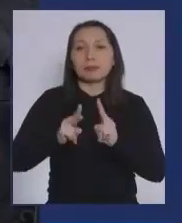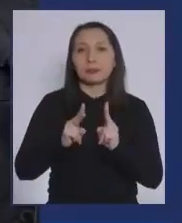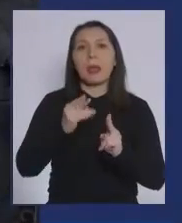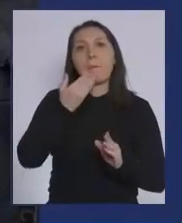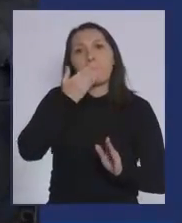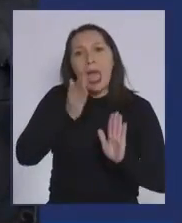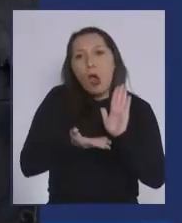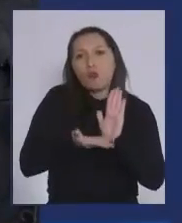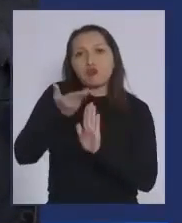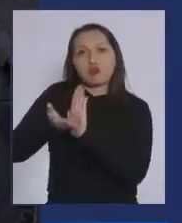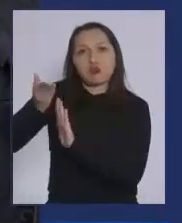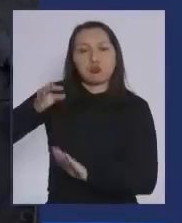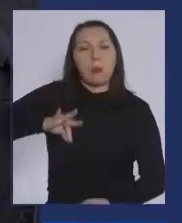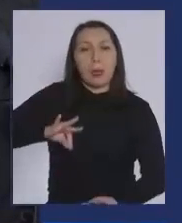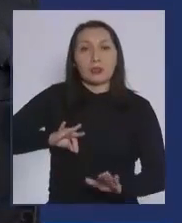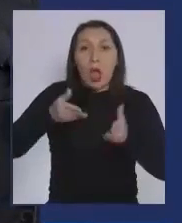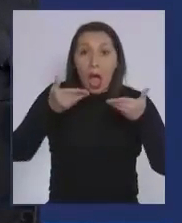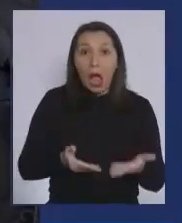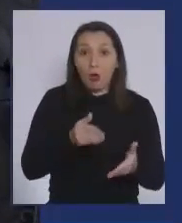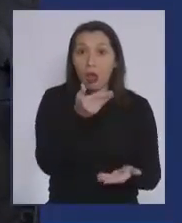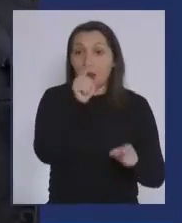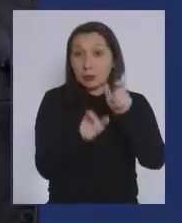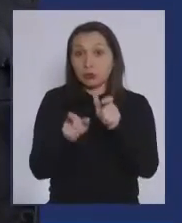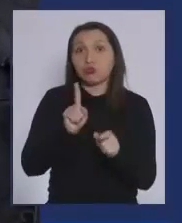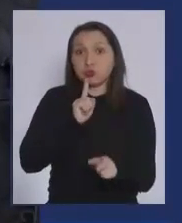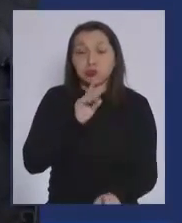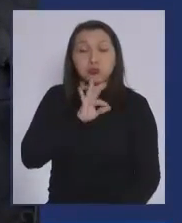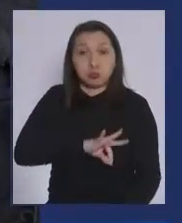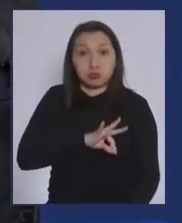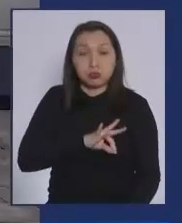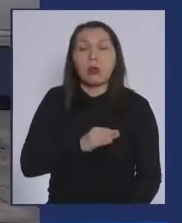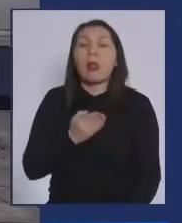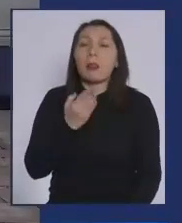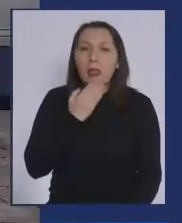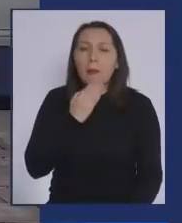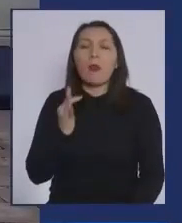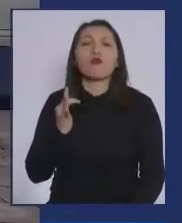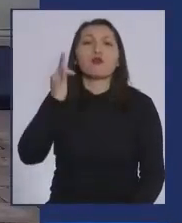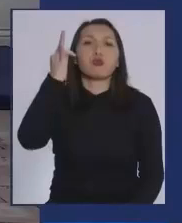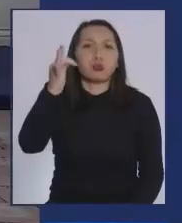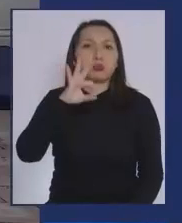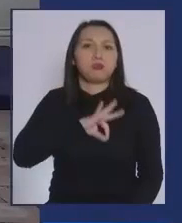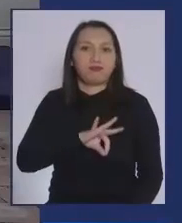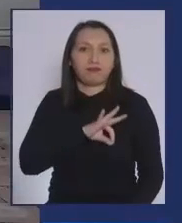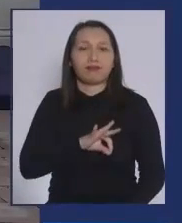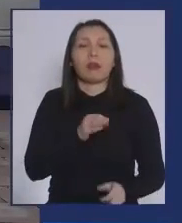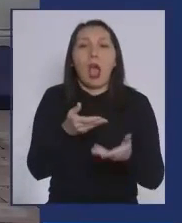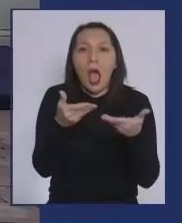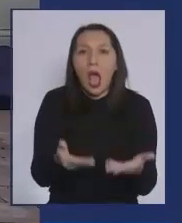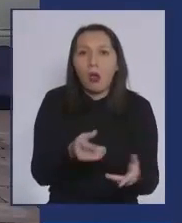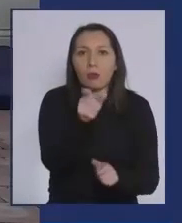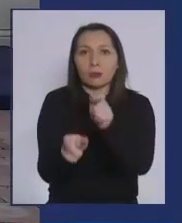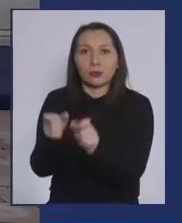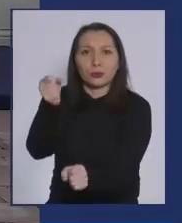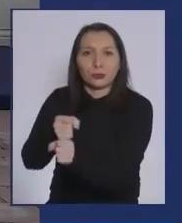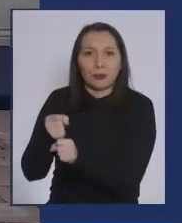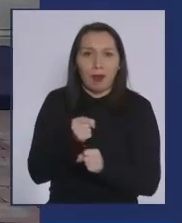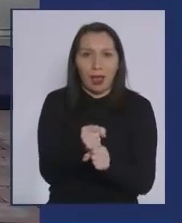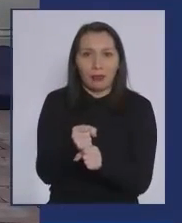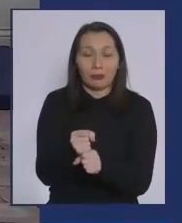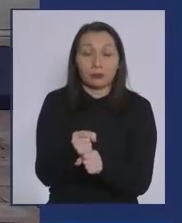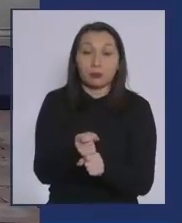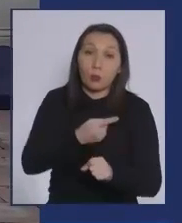mejorar las pensiones de los actuales pensiones y también las pensiones futuras de los actuales trabajadores